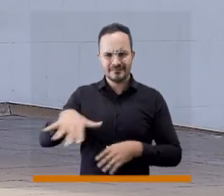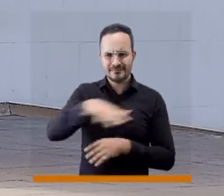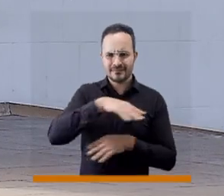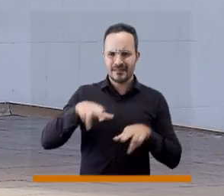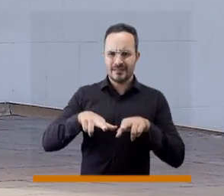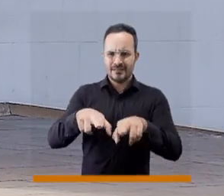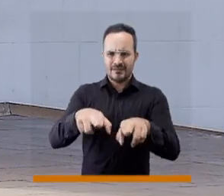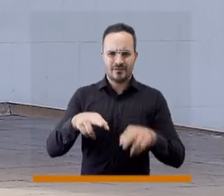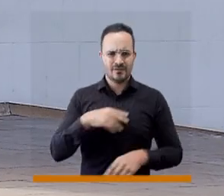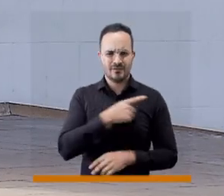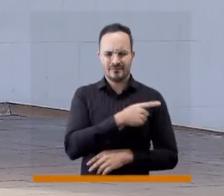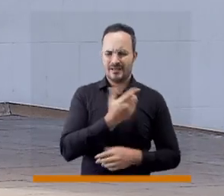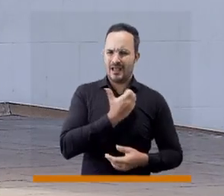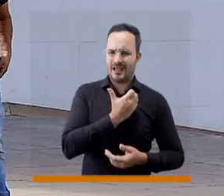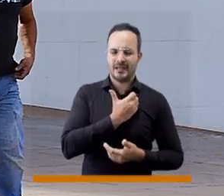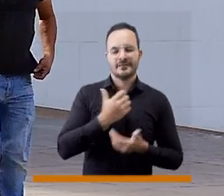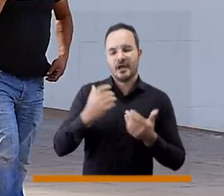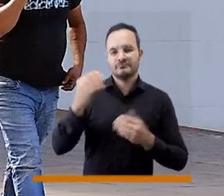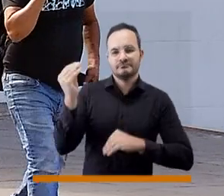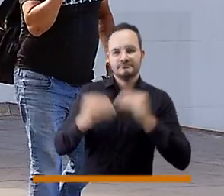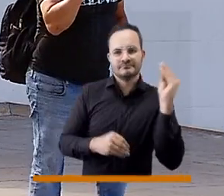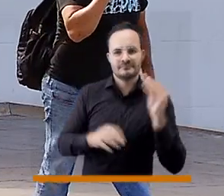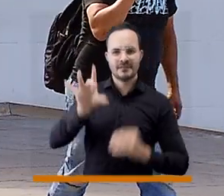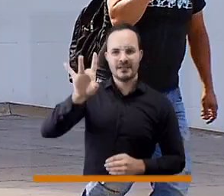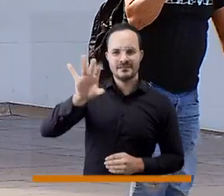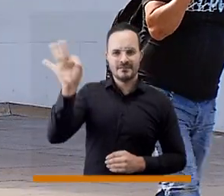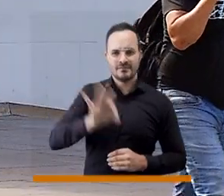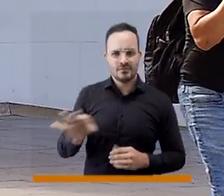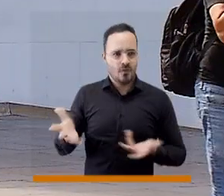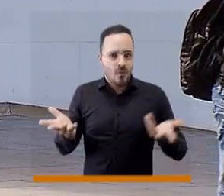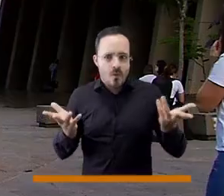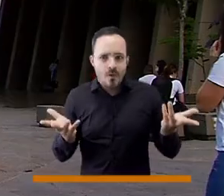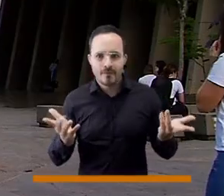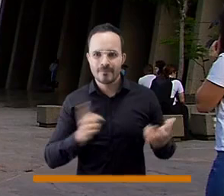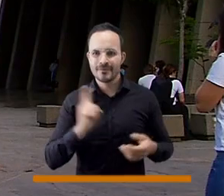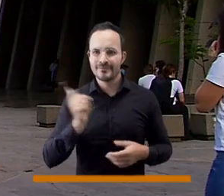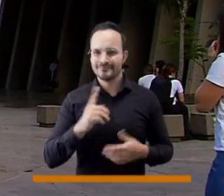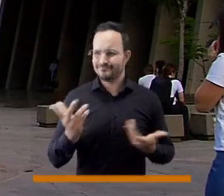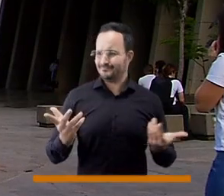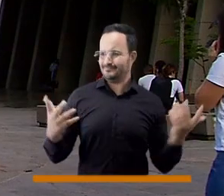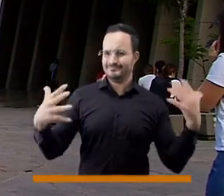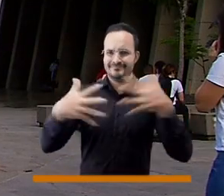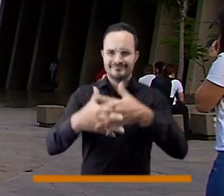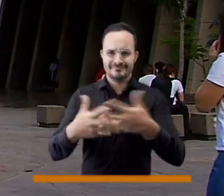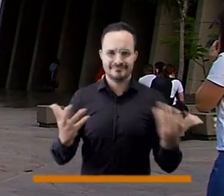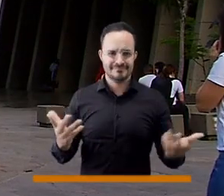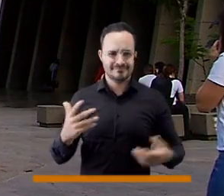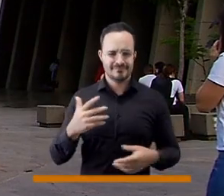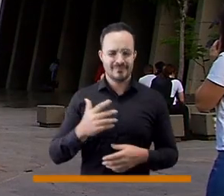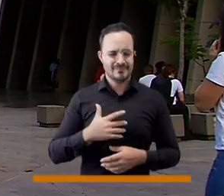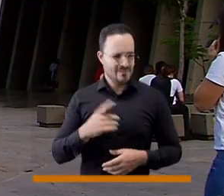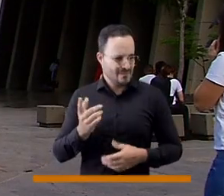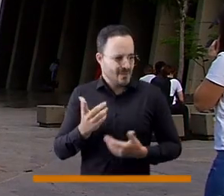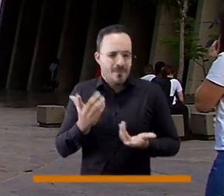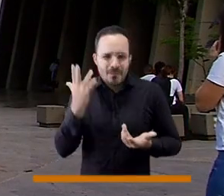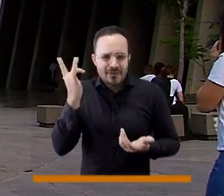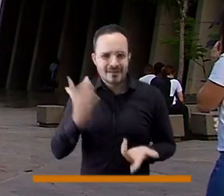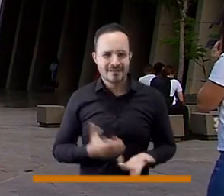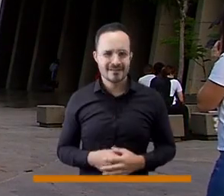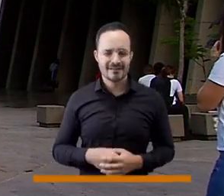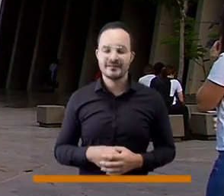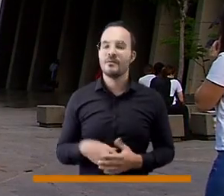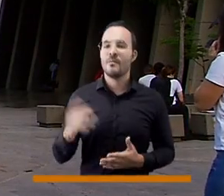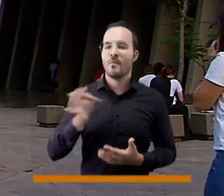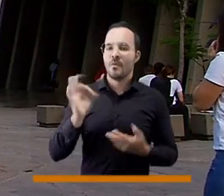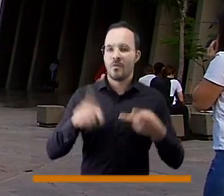Medellín no se haya querido comprometer con el 15% de los recursos que ese sistema lo está requiriendo el metro, porque el metro ya está llegando a su capacidad. No